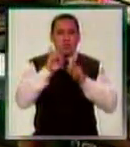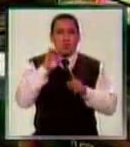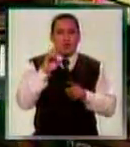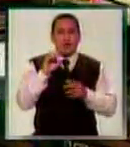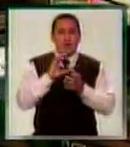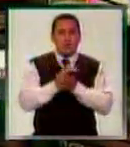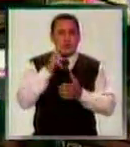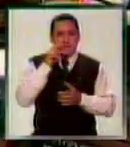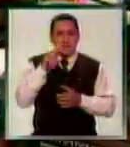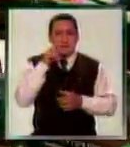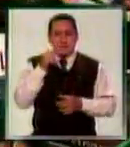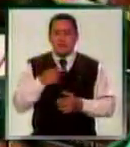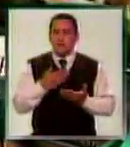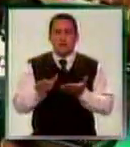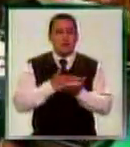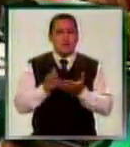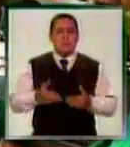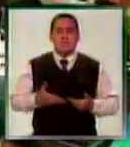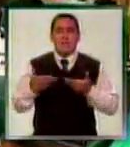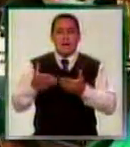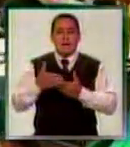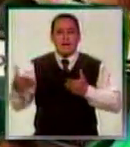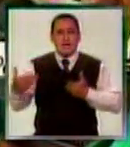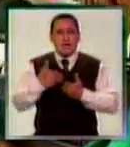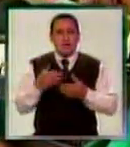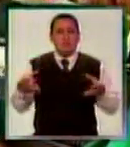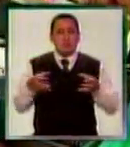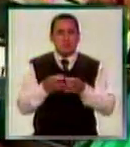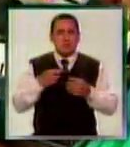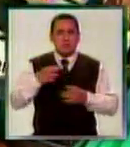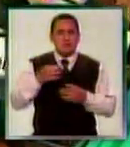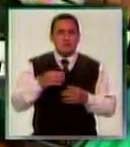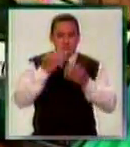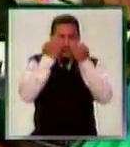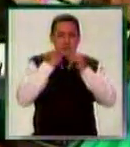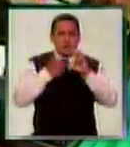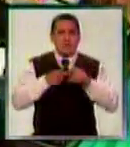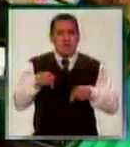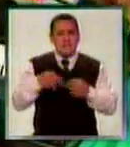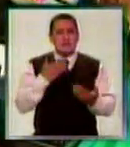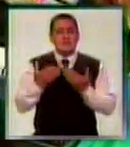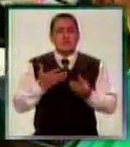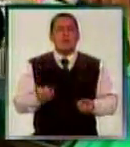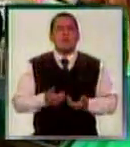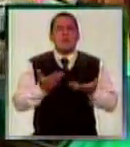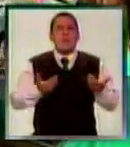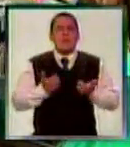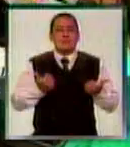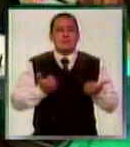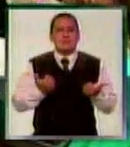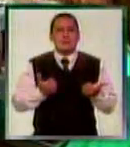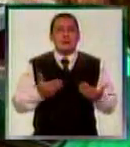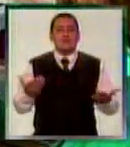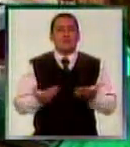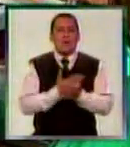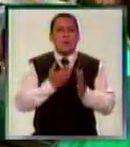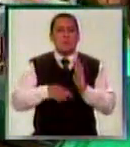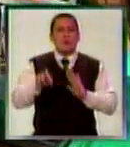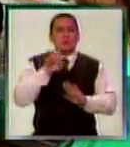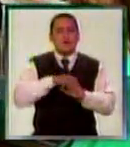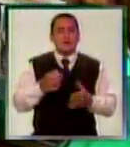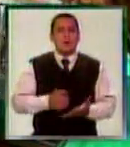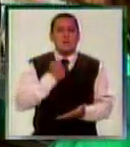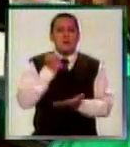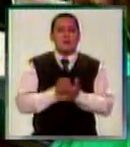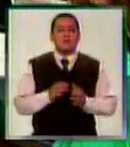que no hay espacio, no se le debe dar cabida a movimientos terroristas. En ese sentido, ¿cuáles van a ser los nuevos proyectos o la